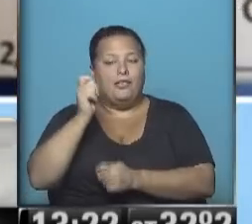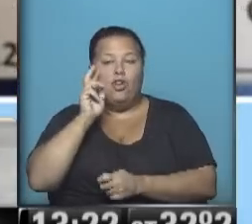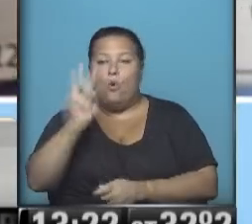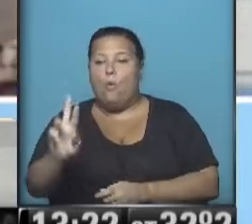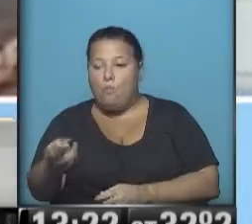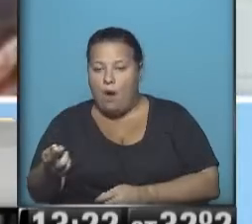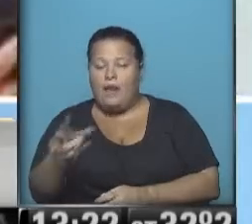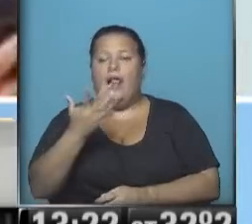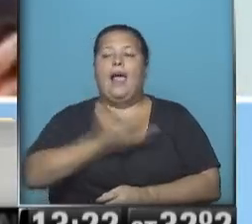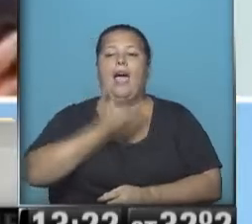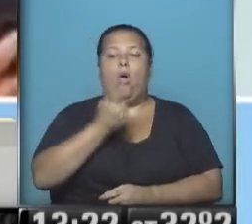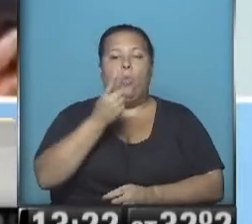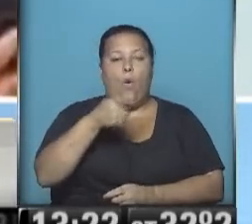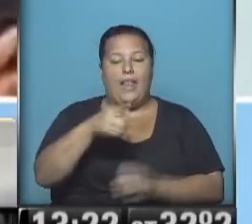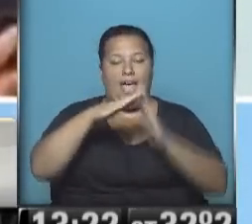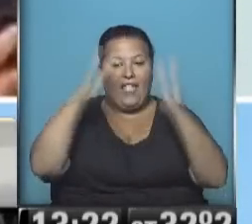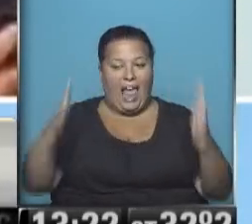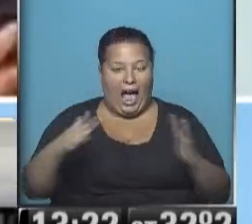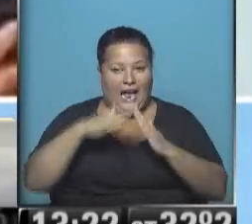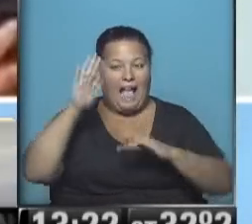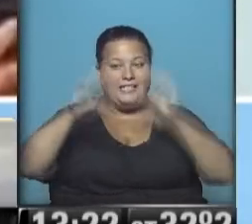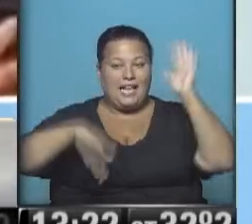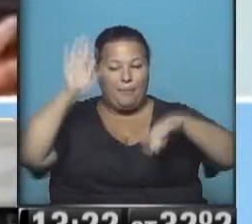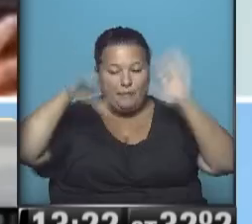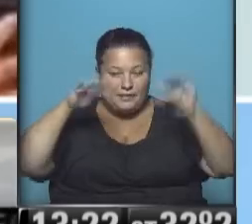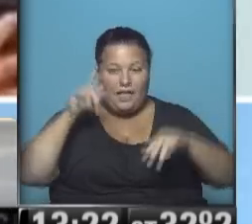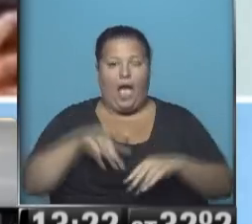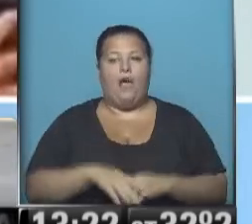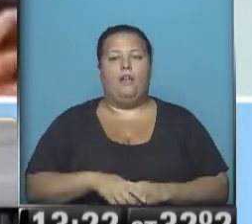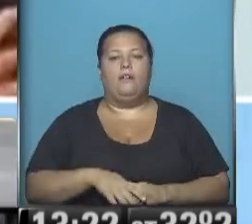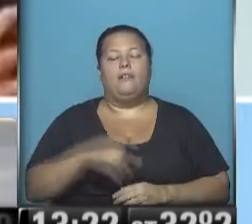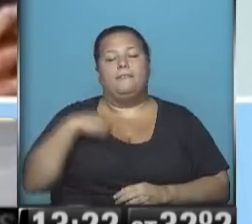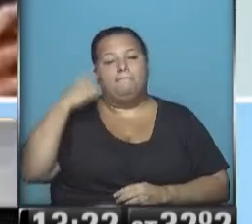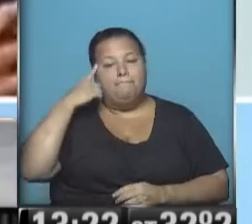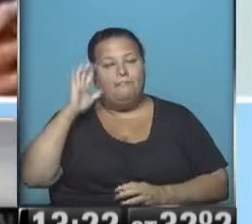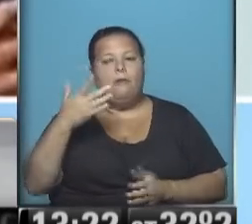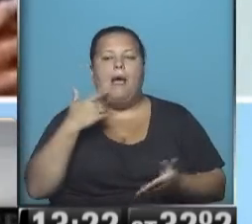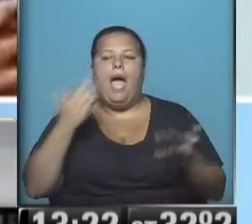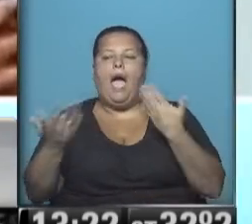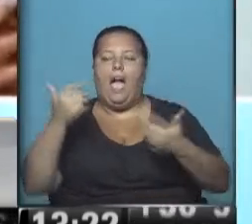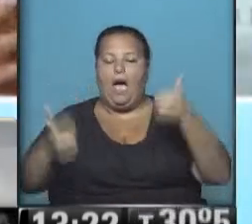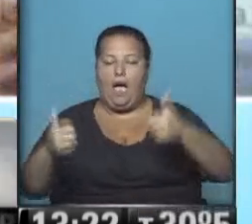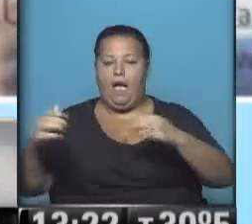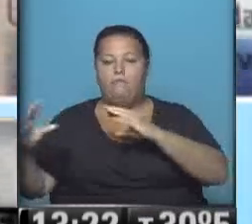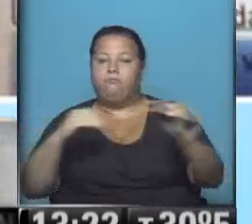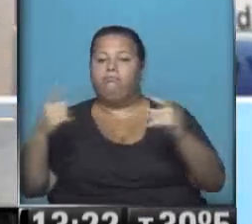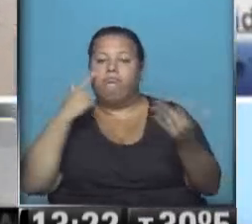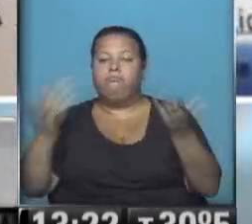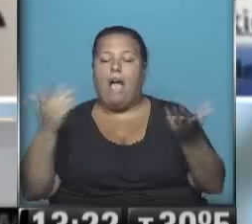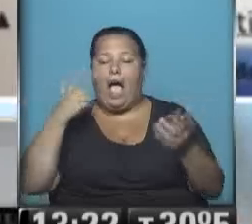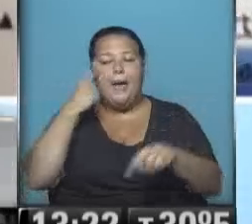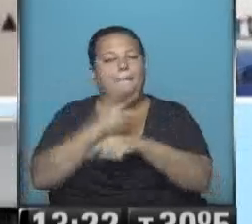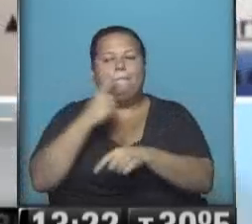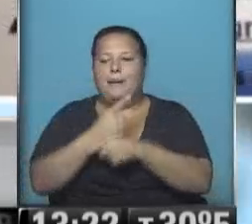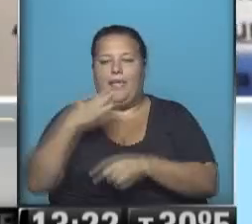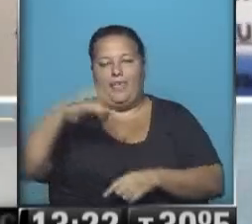cuerpo está la dueña de ese chalet que pintaron haciendo creo yo careos eso sería eh Lo principal que